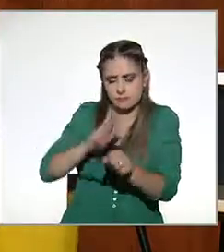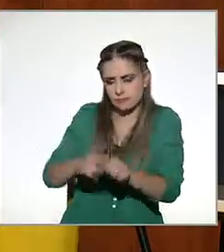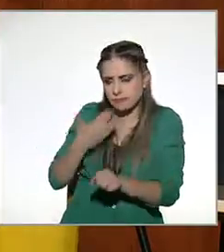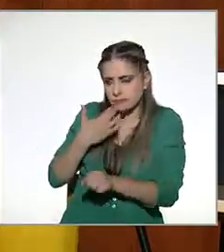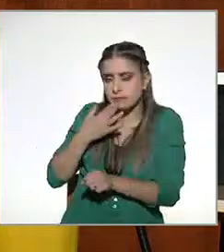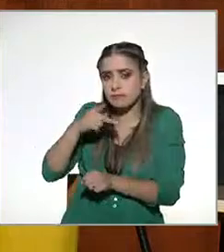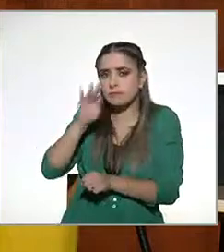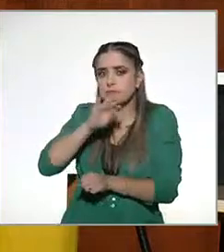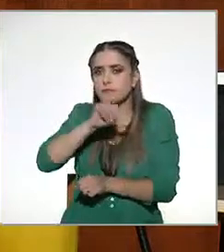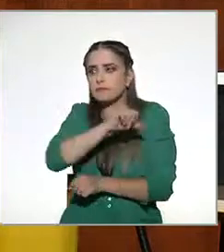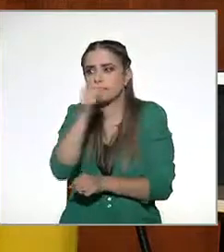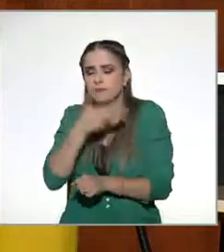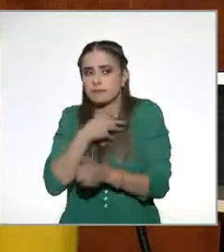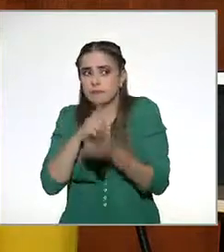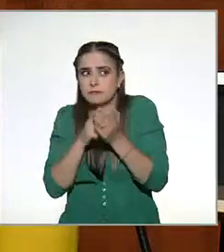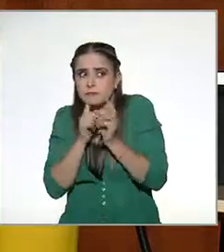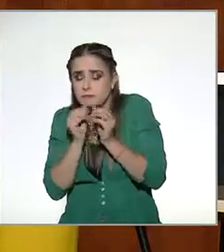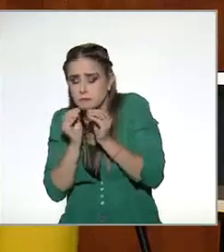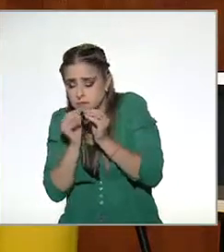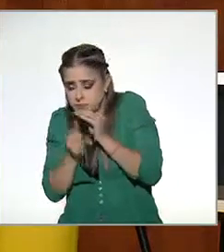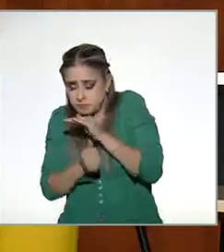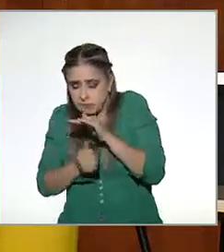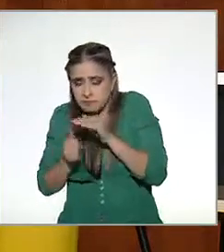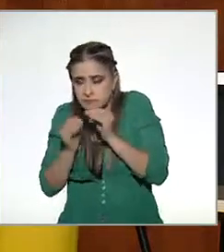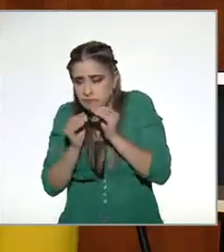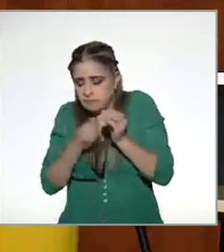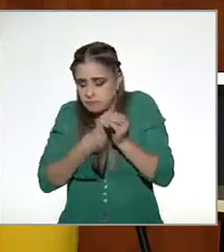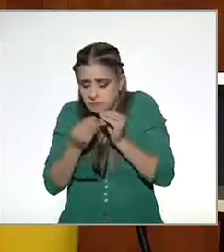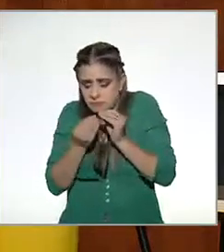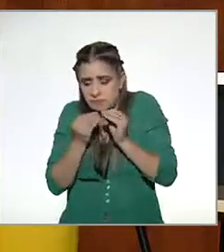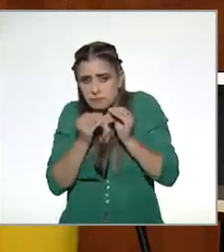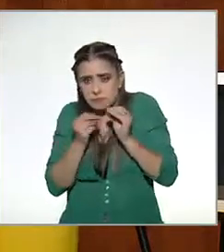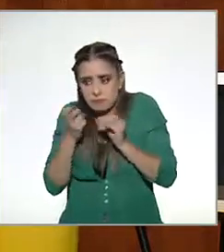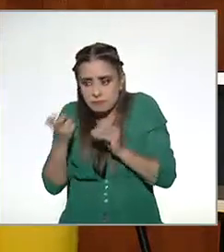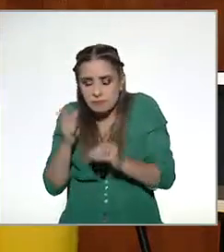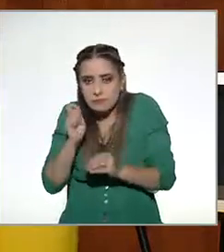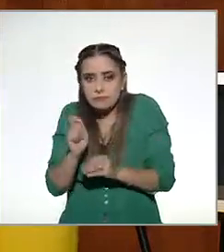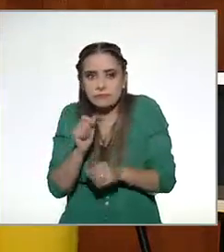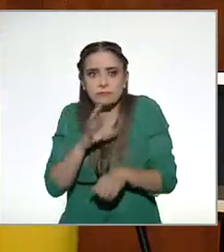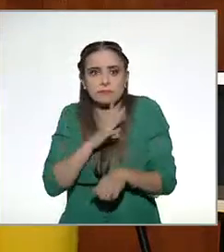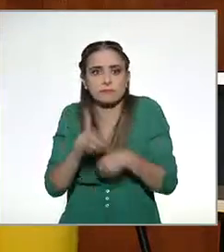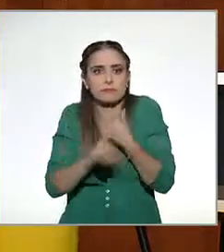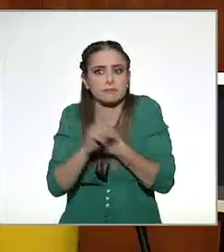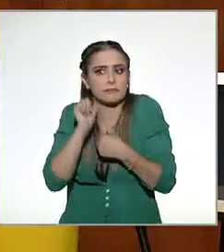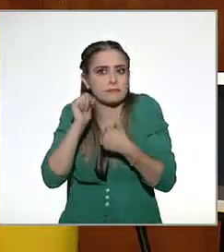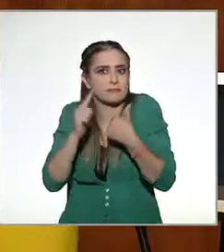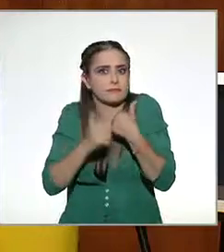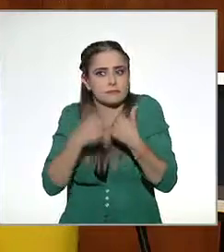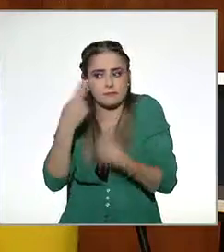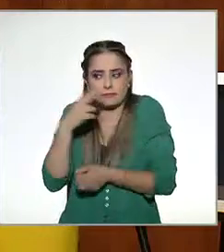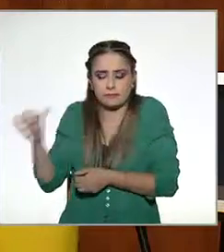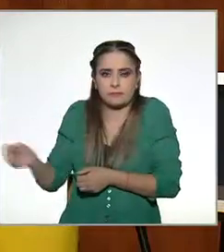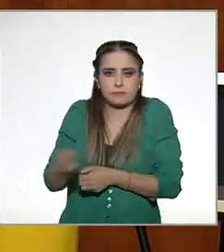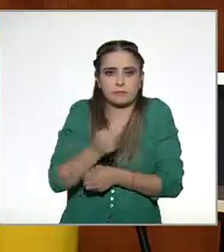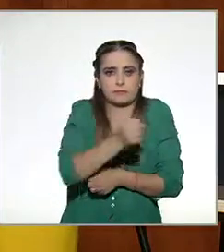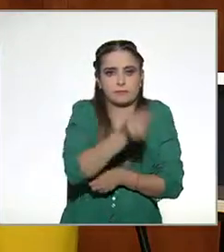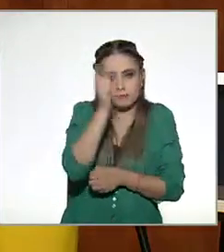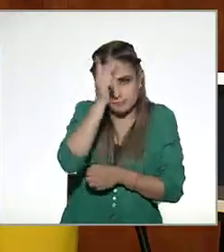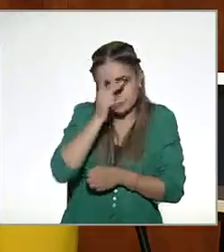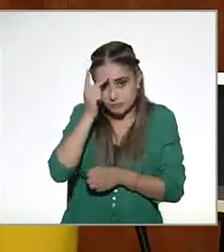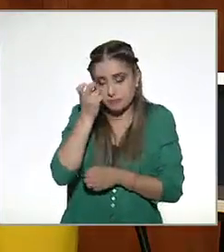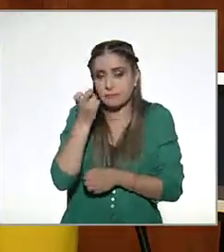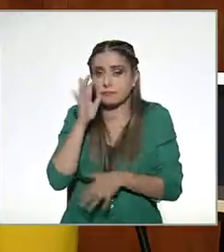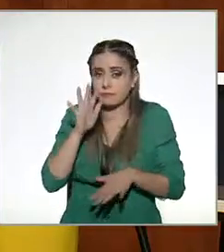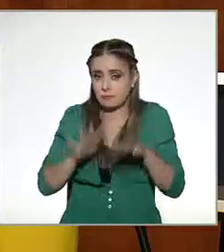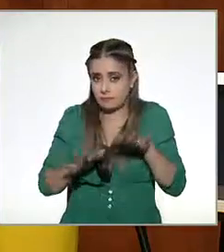saber si eso es malo? Un ¿no? Un problema. Es un problema. Se convierte en un problema. Bueno, eso es